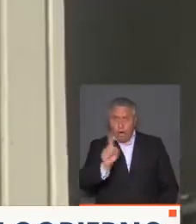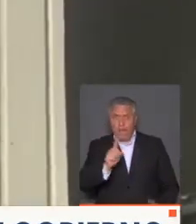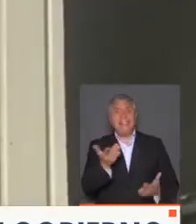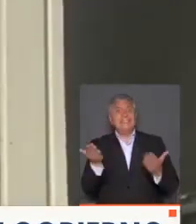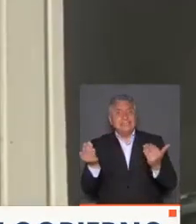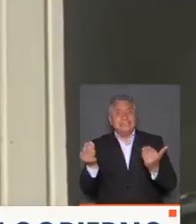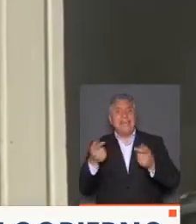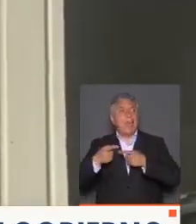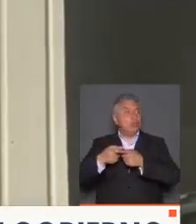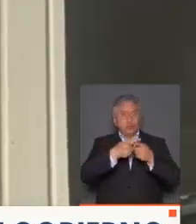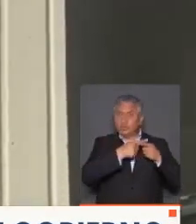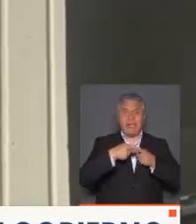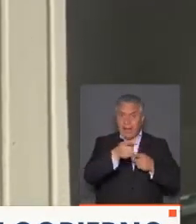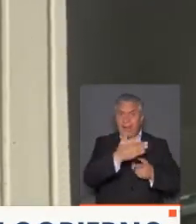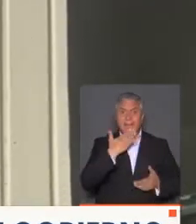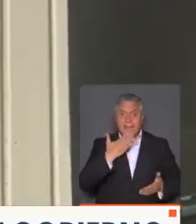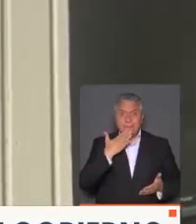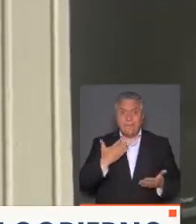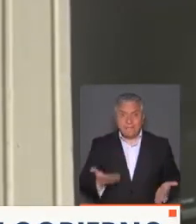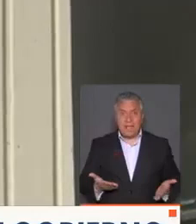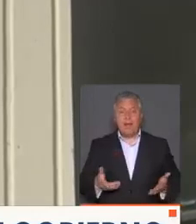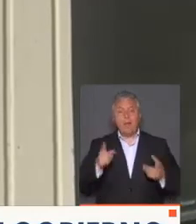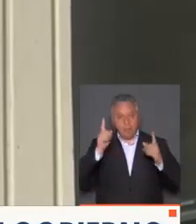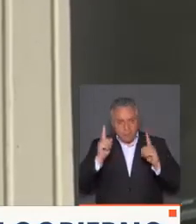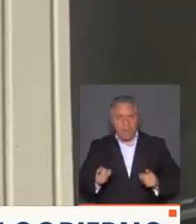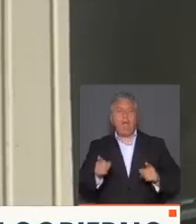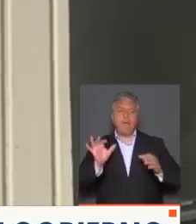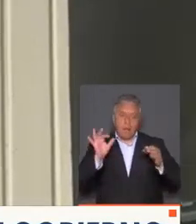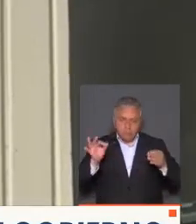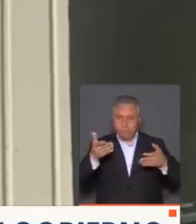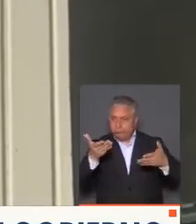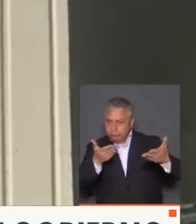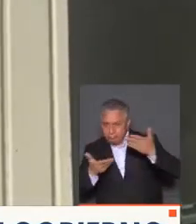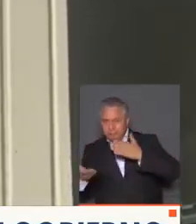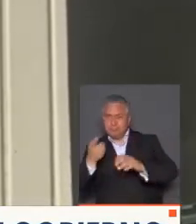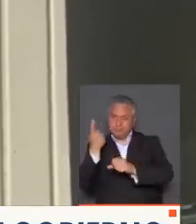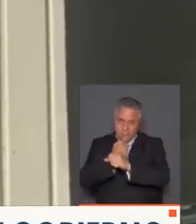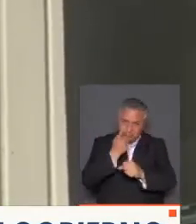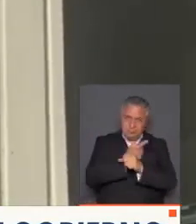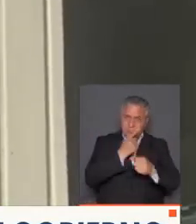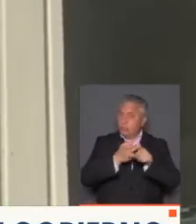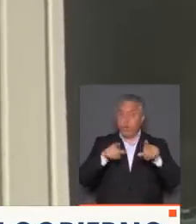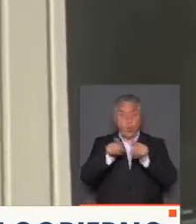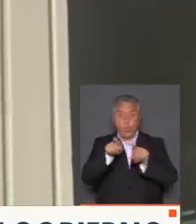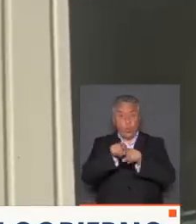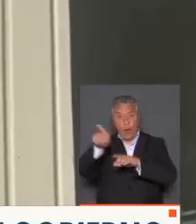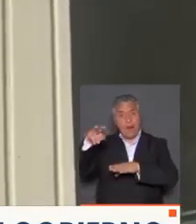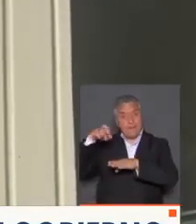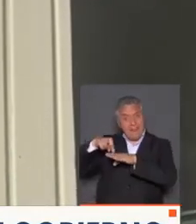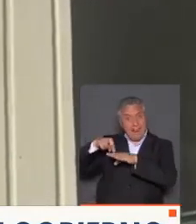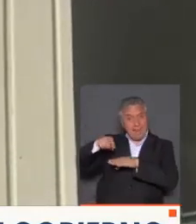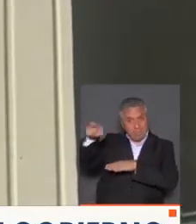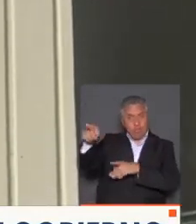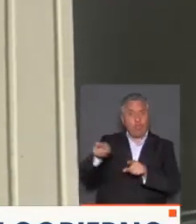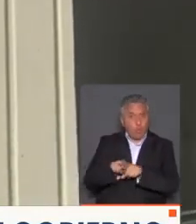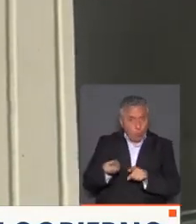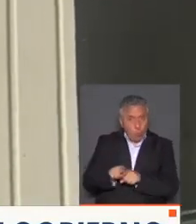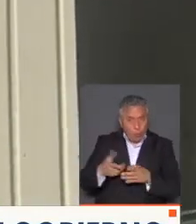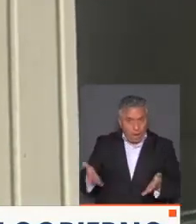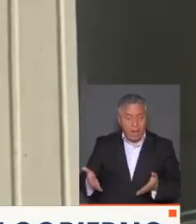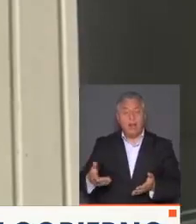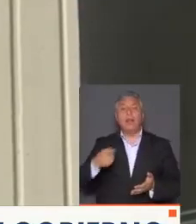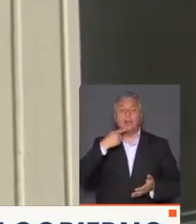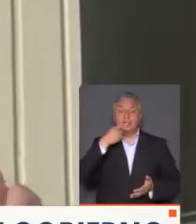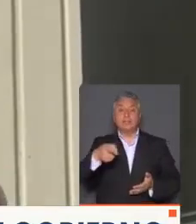Por cierto que hay elementos que deben consensuarse de batirse Tal como se ha hecho en el parlamento pero ponerle freno a los cambios que el pueblo